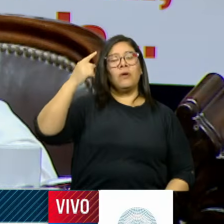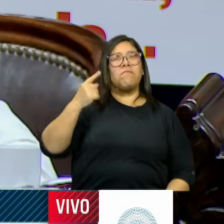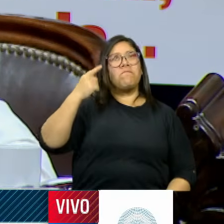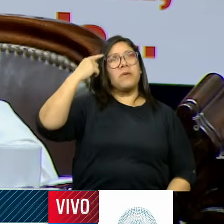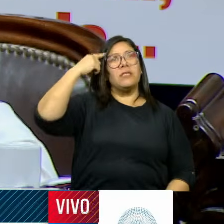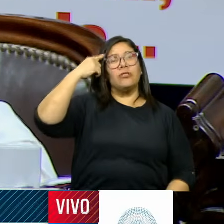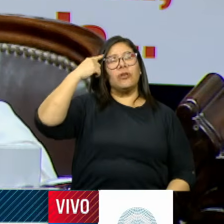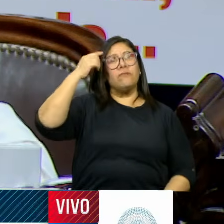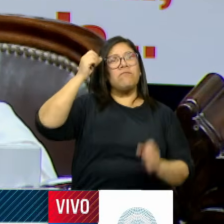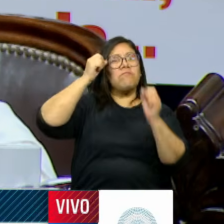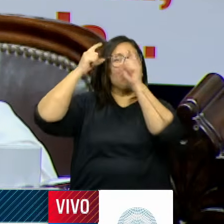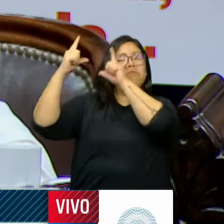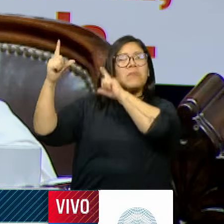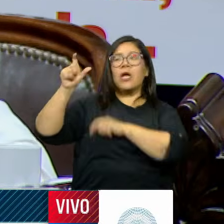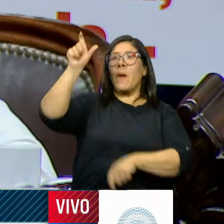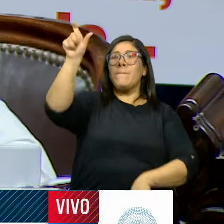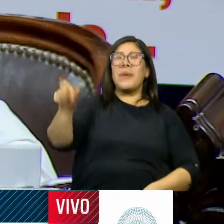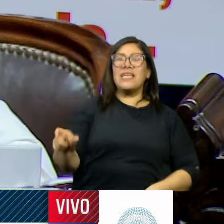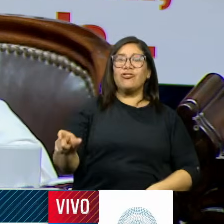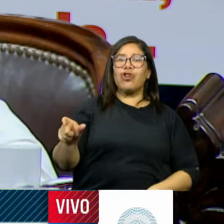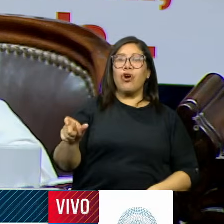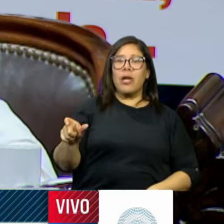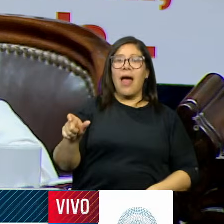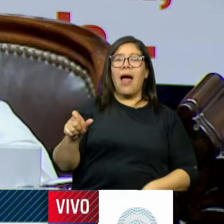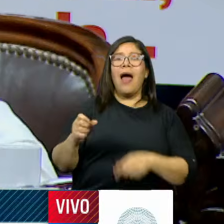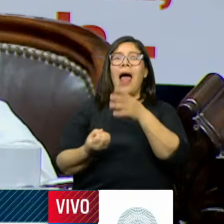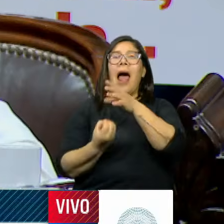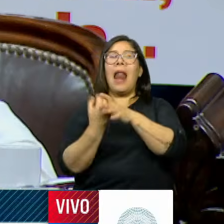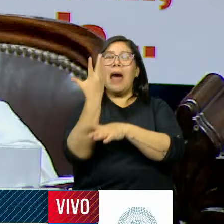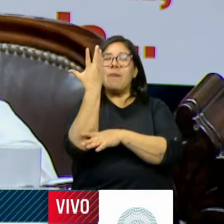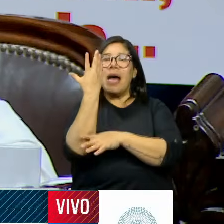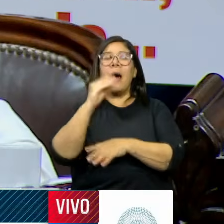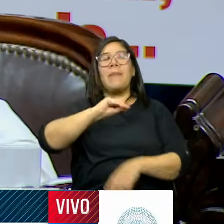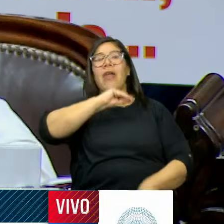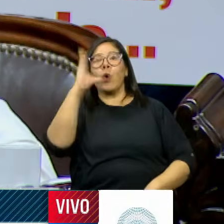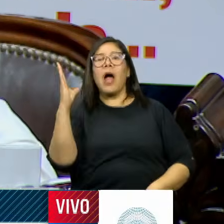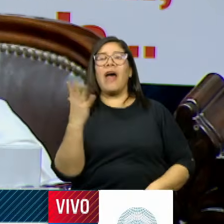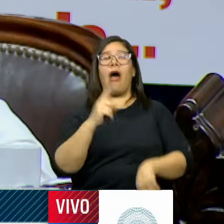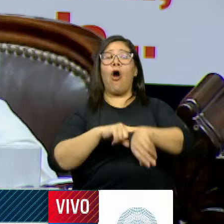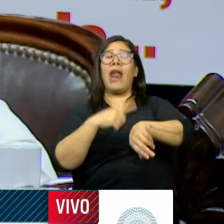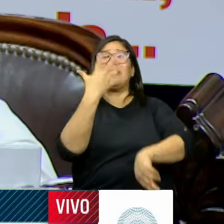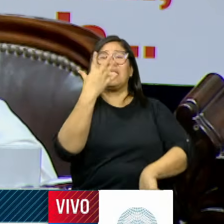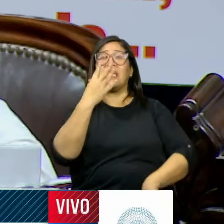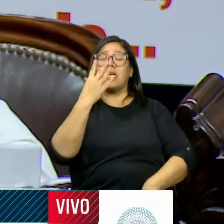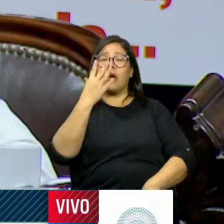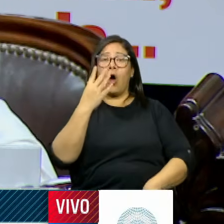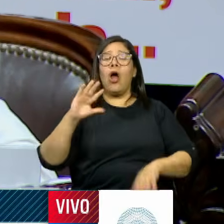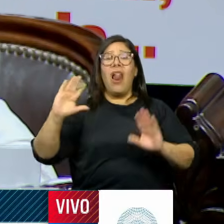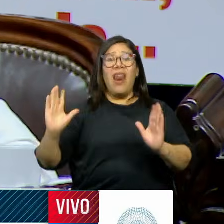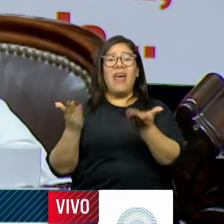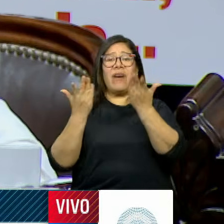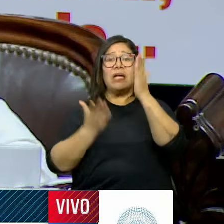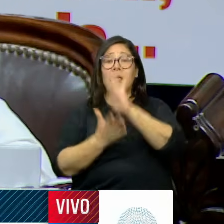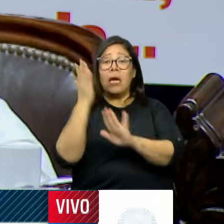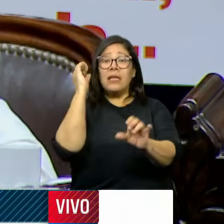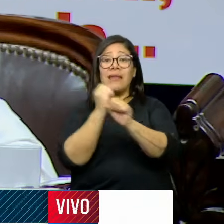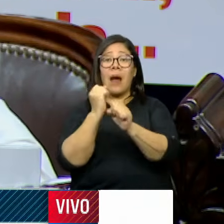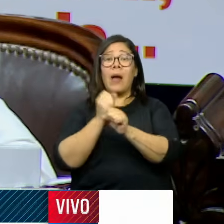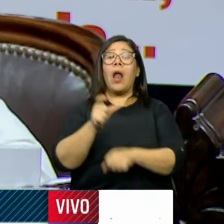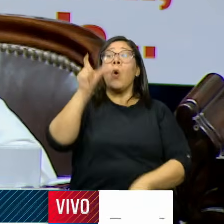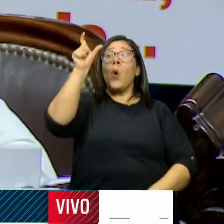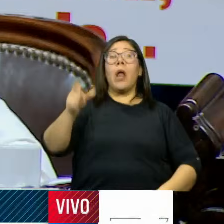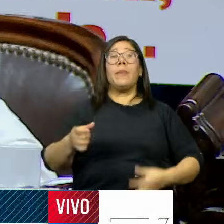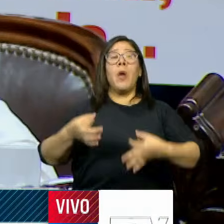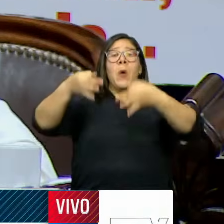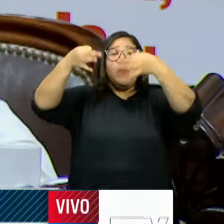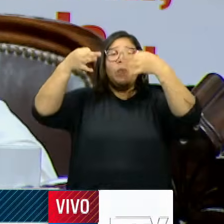mañana para ir a laburar todos los días, honrar no solamente lo que tiene que hacer un argentino de bien, que es